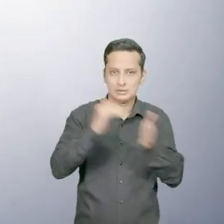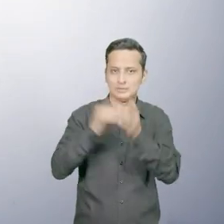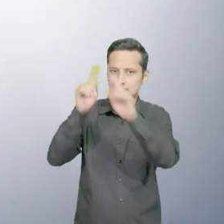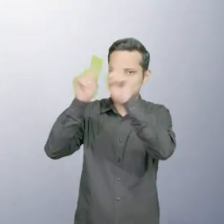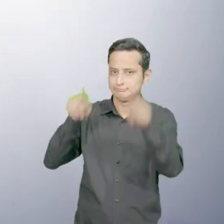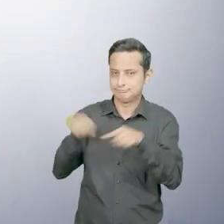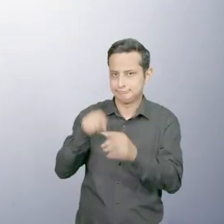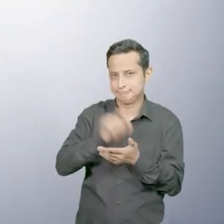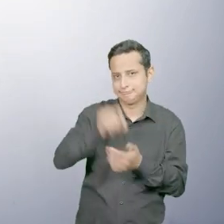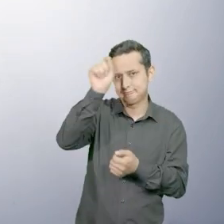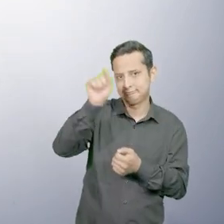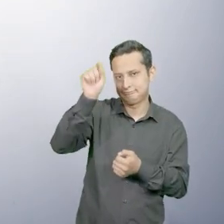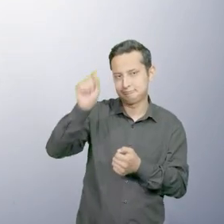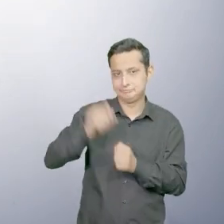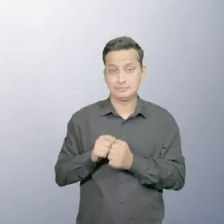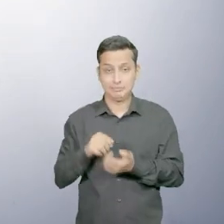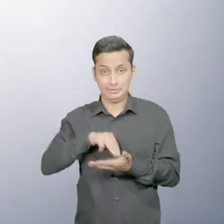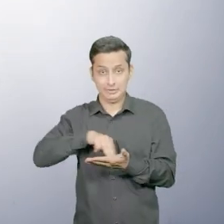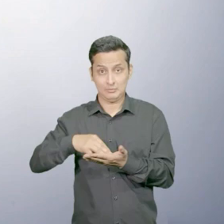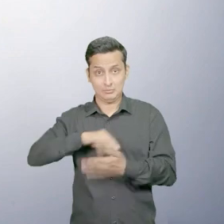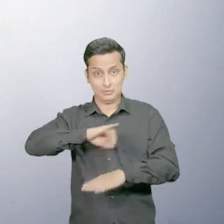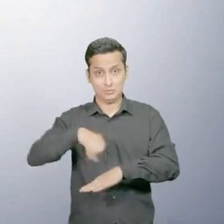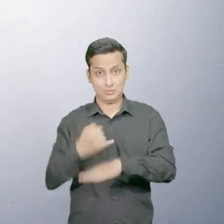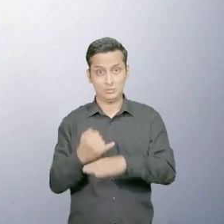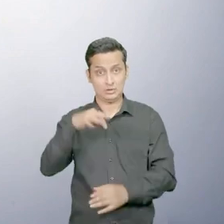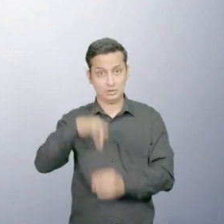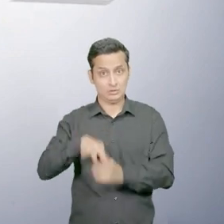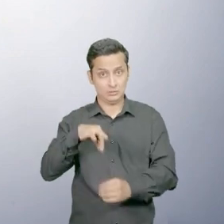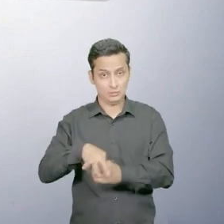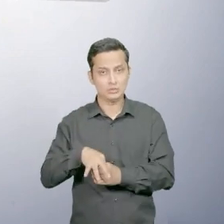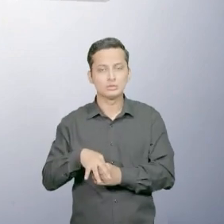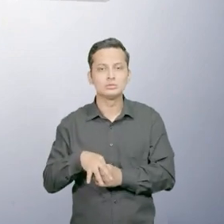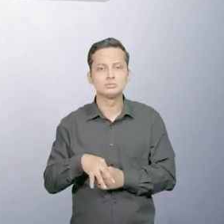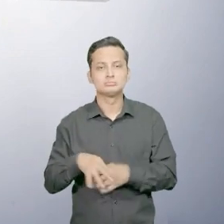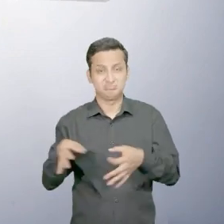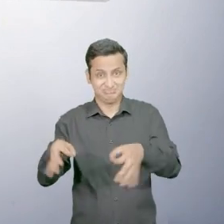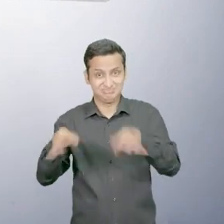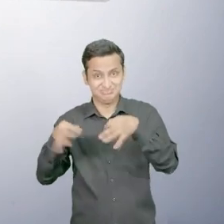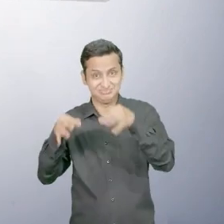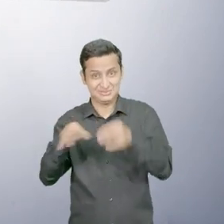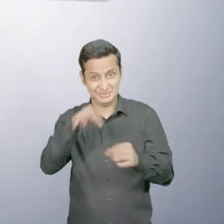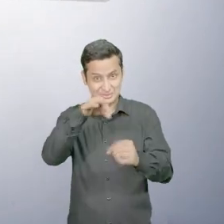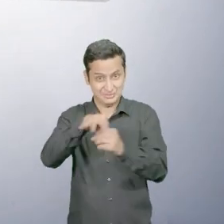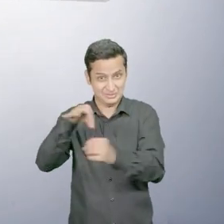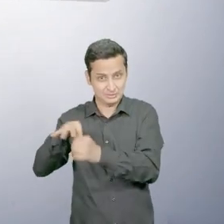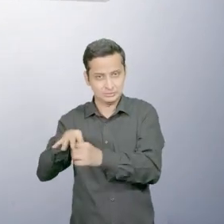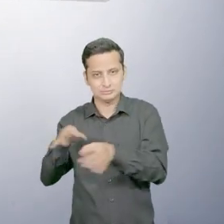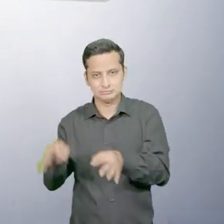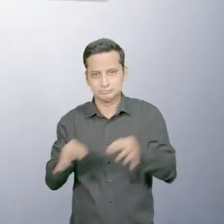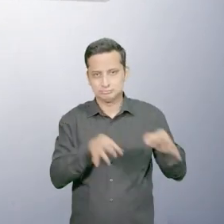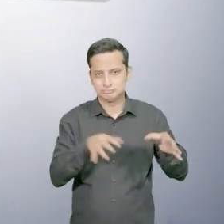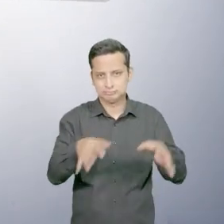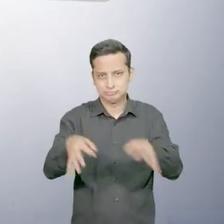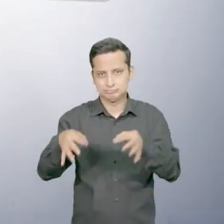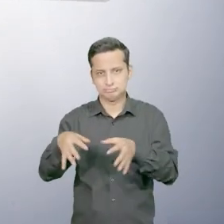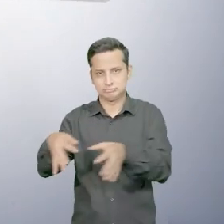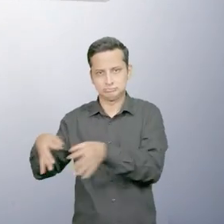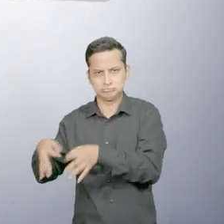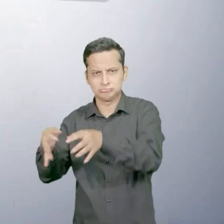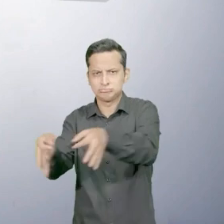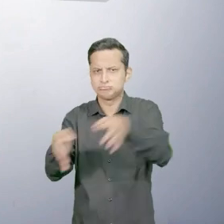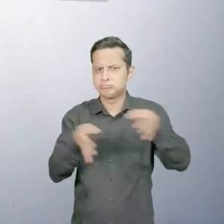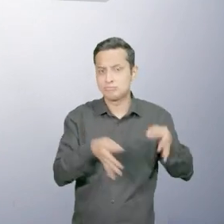electoral. Los miembros de las juntas receptoras del voto clasifican las papeletas que contienen